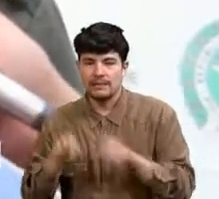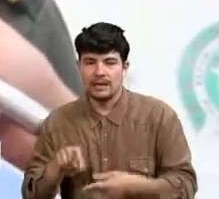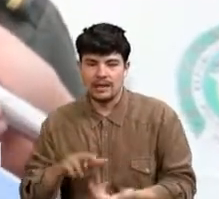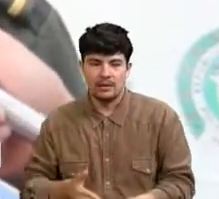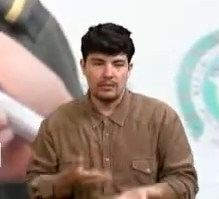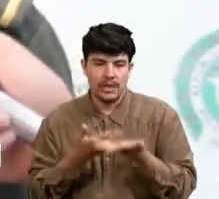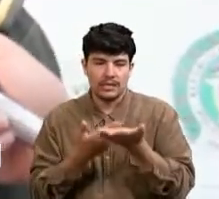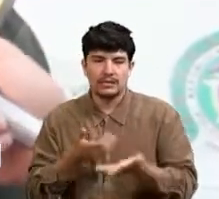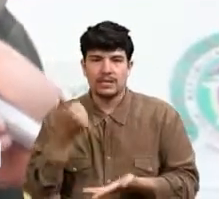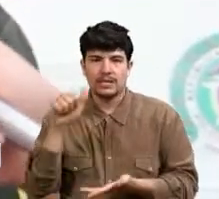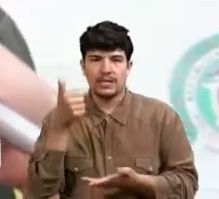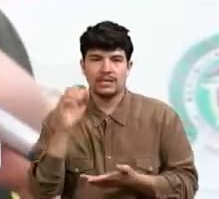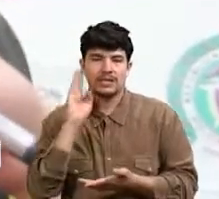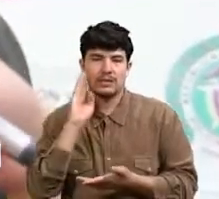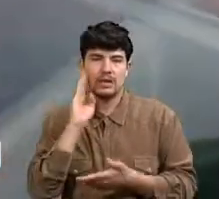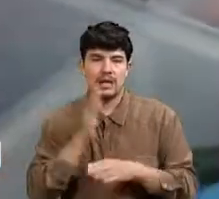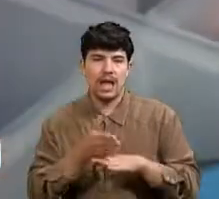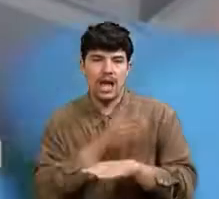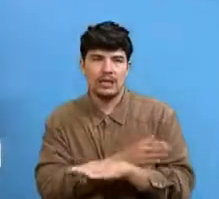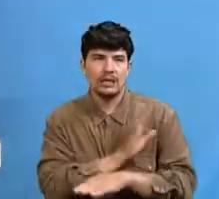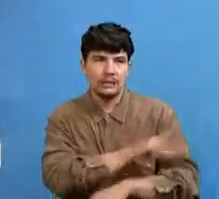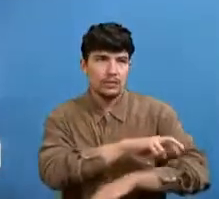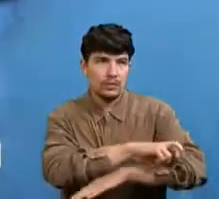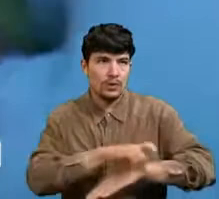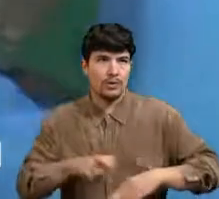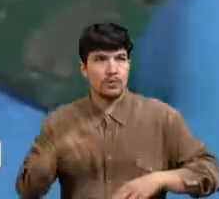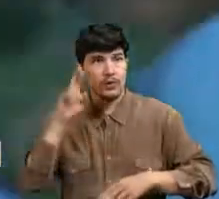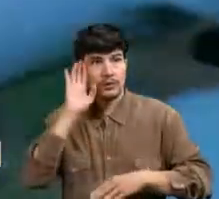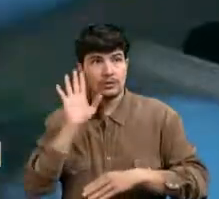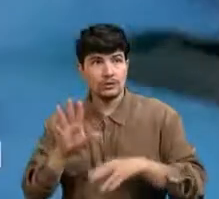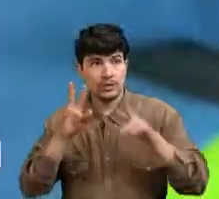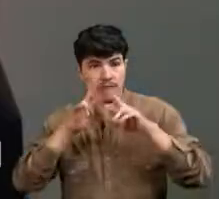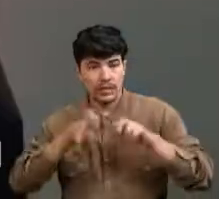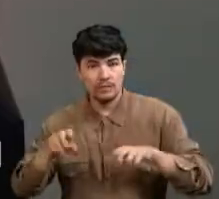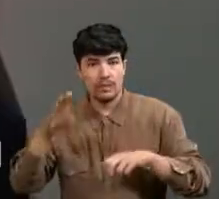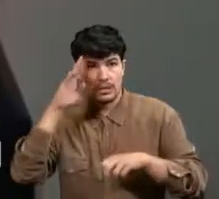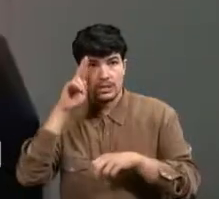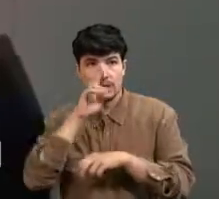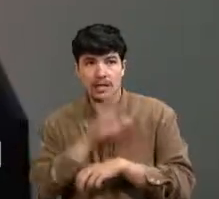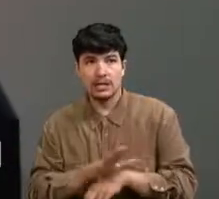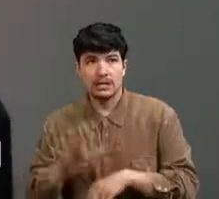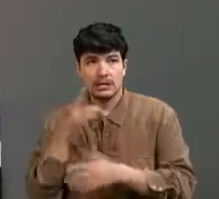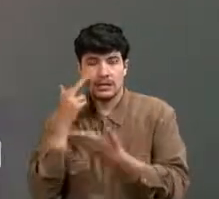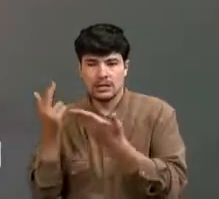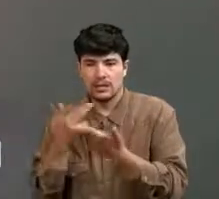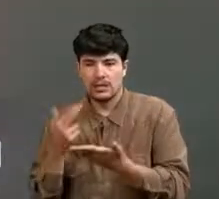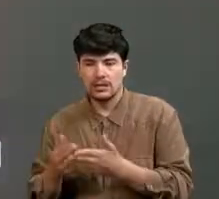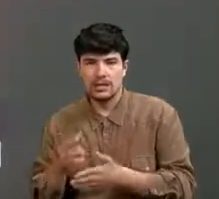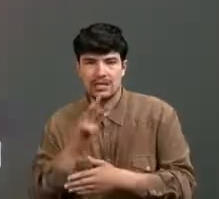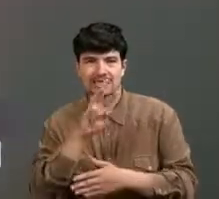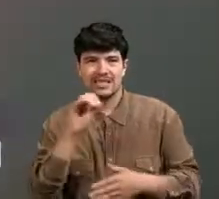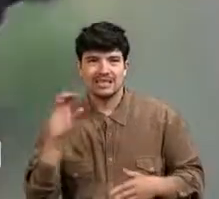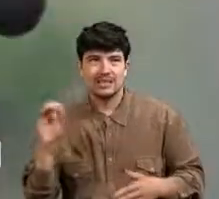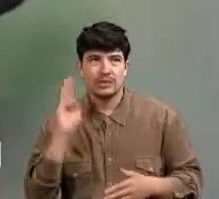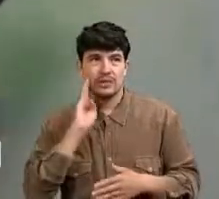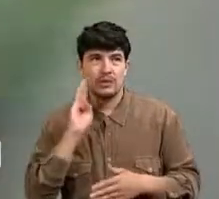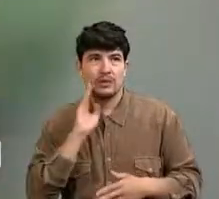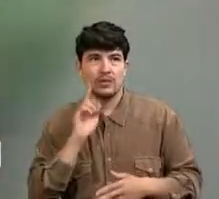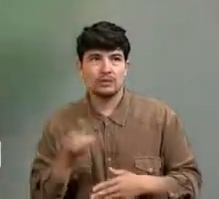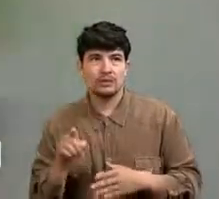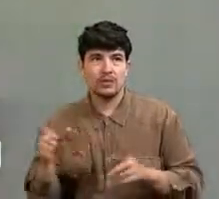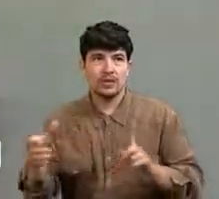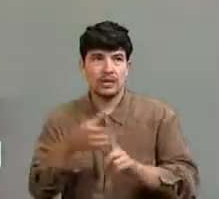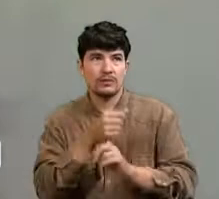celulares que figuraban como hurtados durante los operativos la policía verificó la procedencia de 300 celulares que